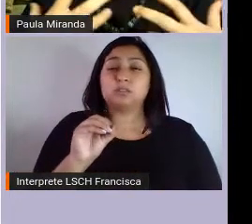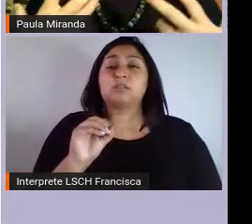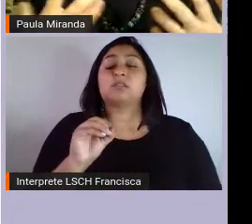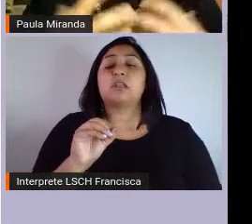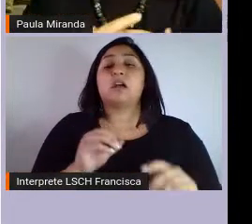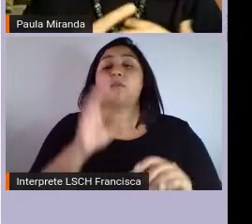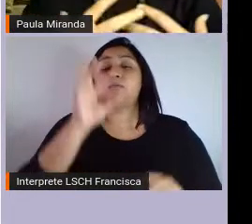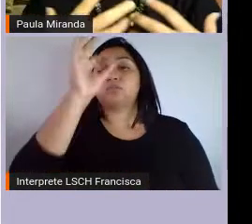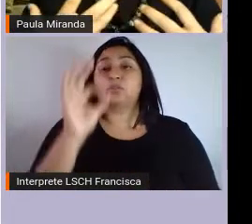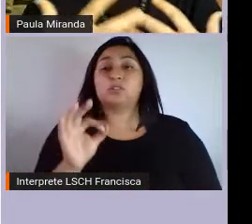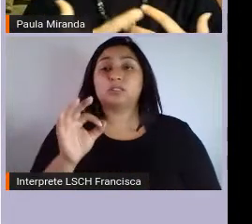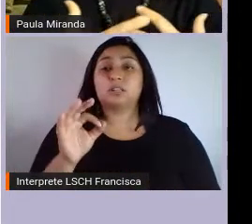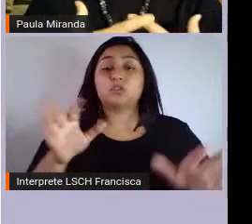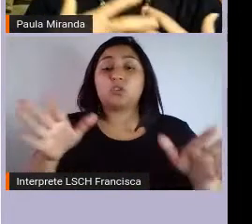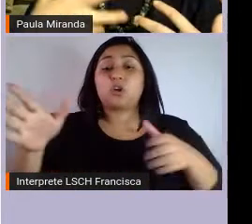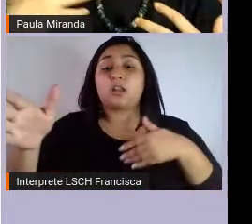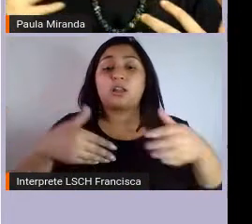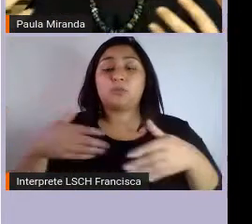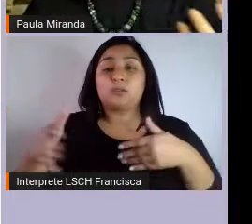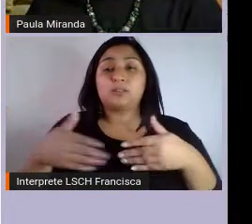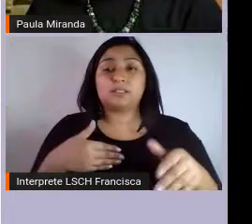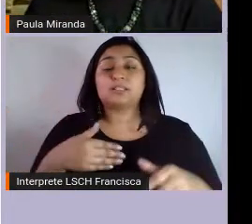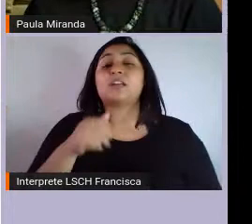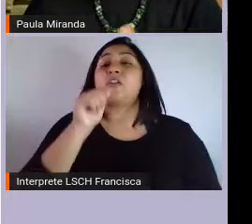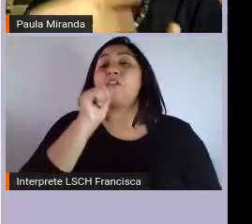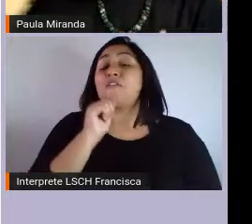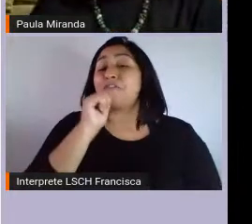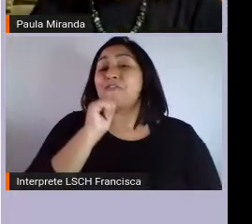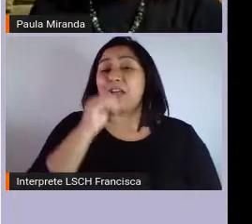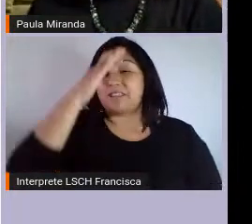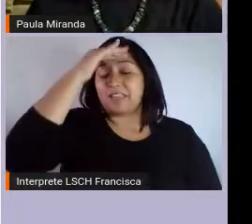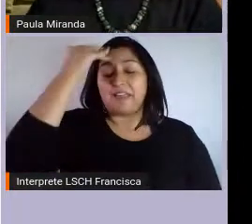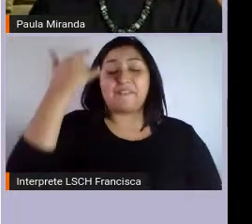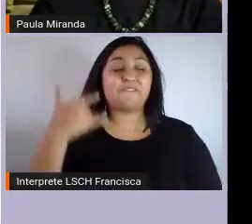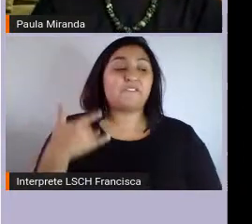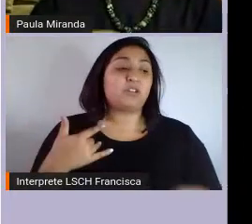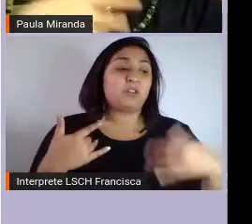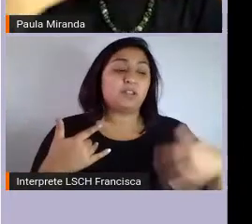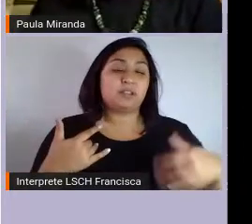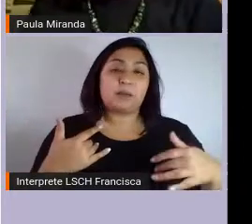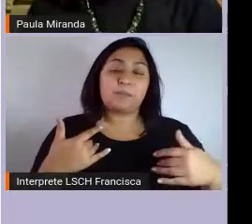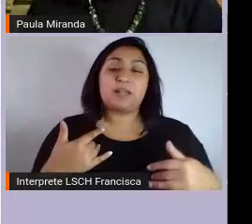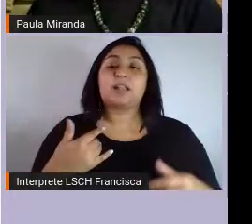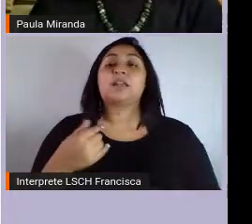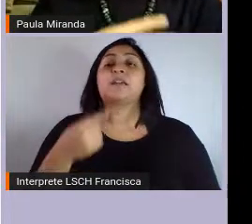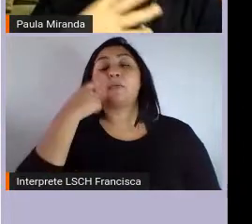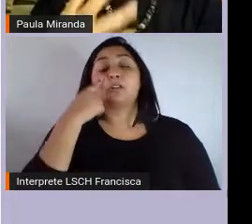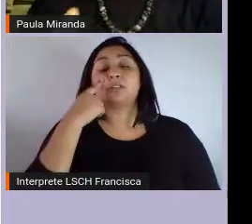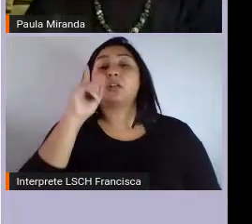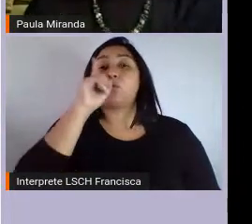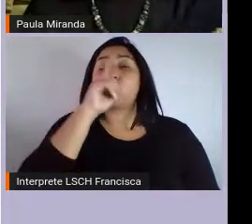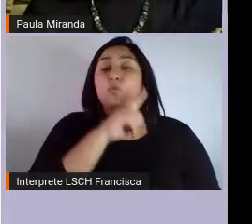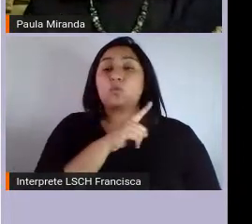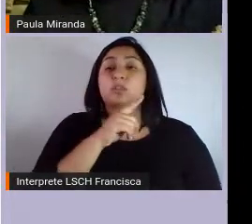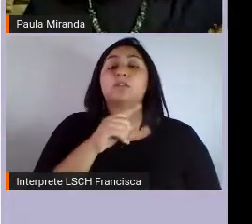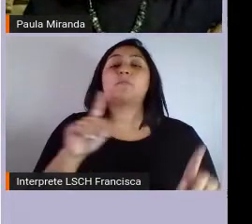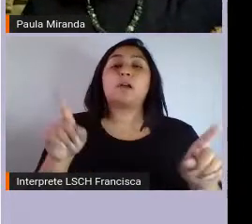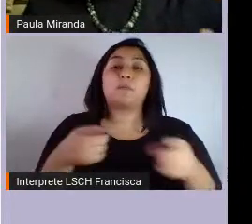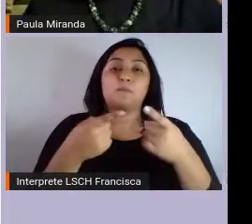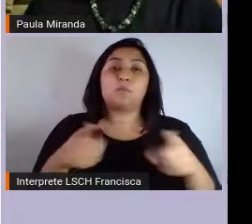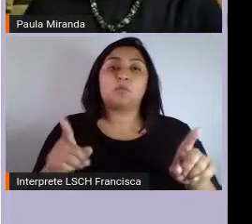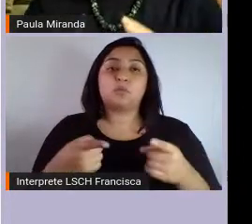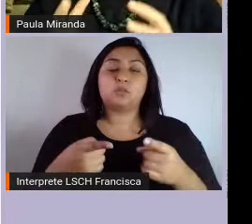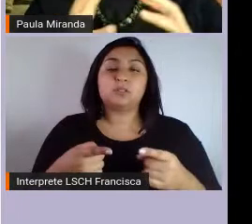tenemos todavía a la Violeta Parra que vamos a conocer con la última composición y con toda Violeta Parra a partir de los